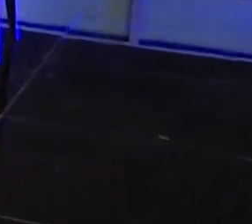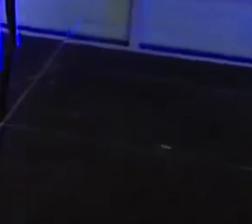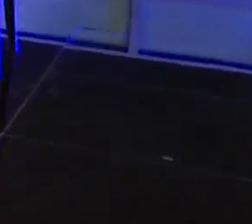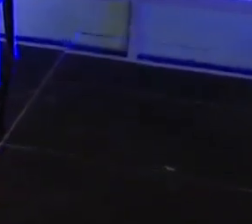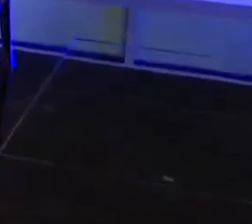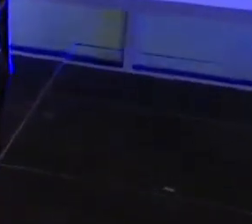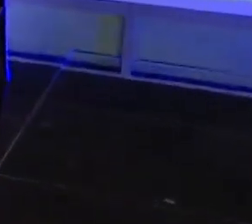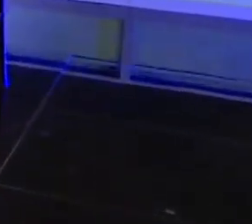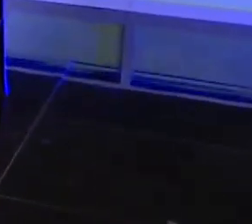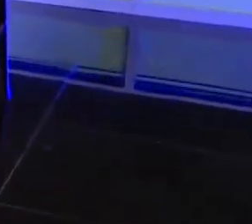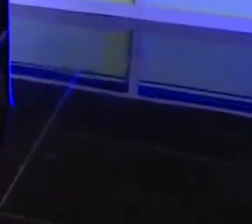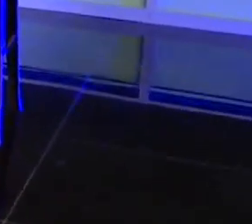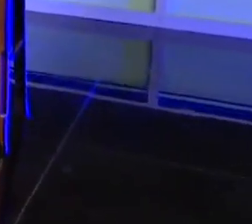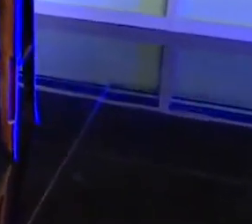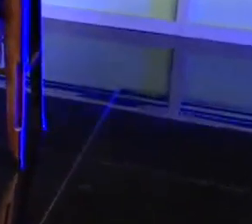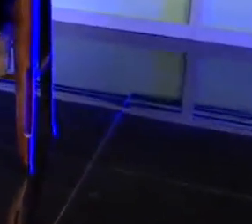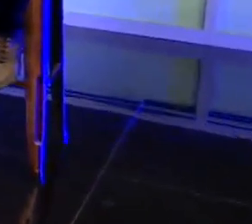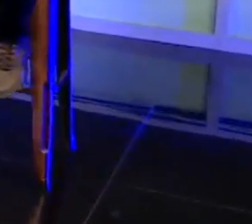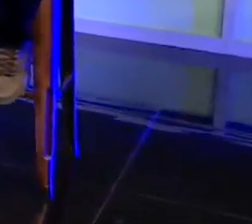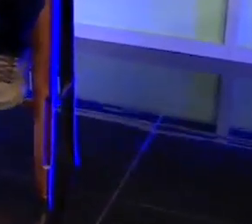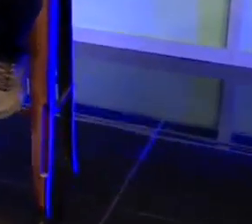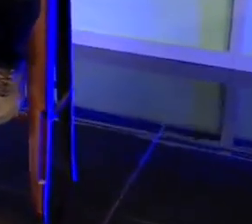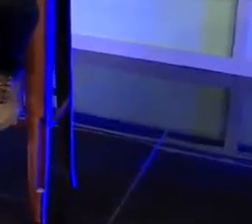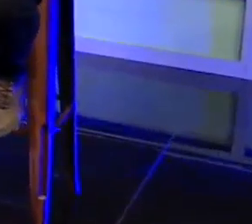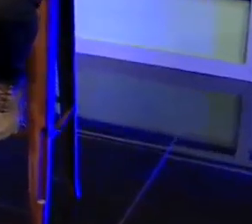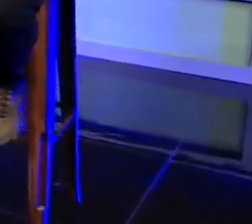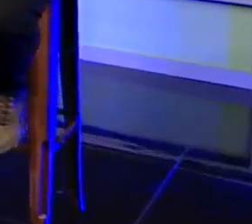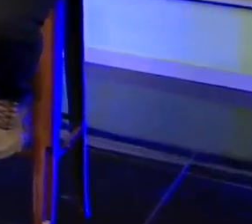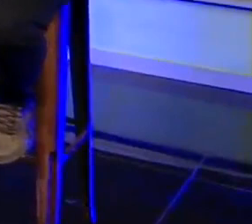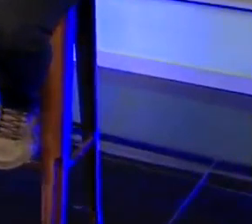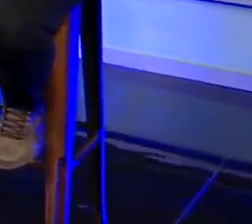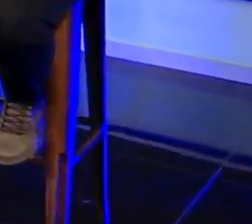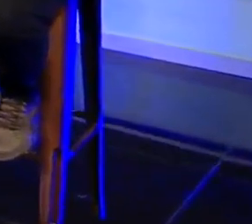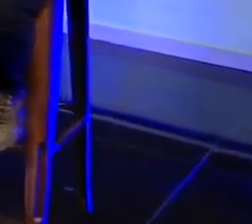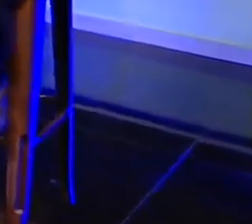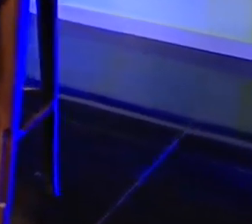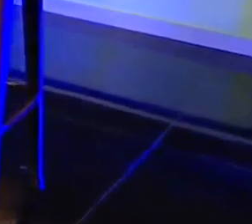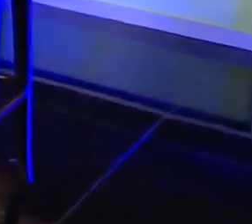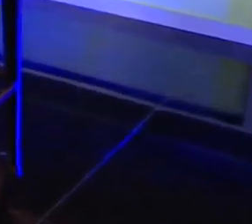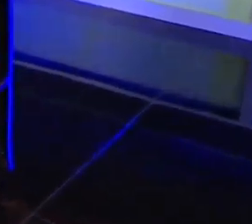Thank you.